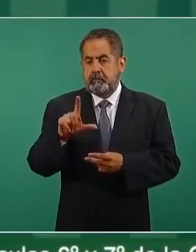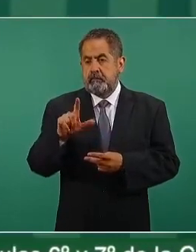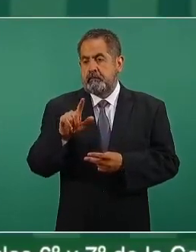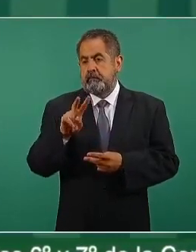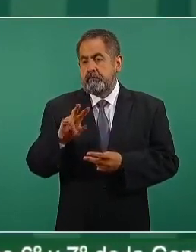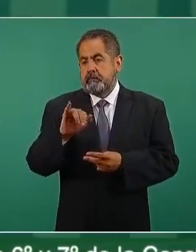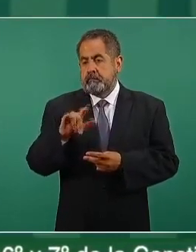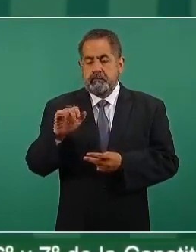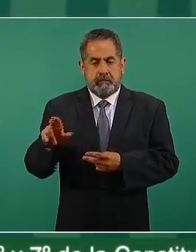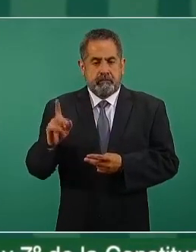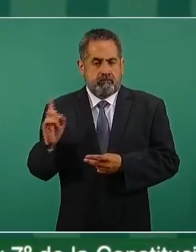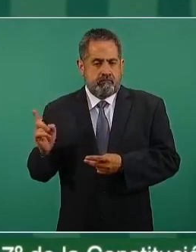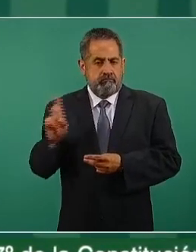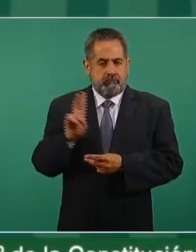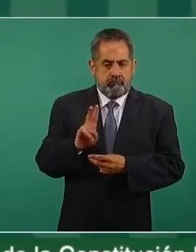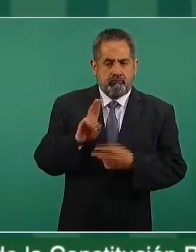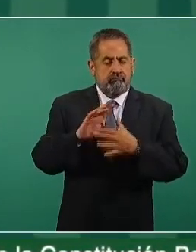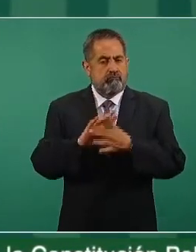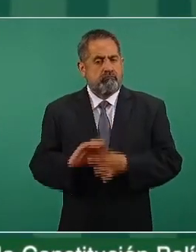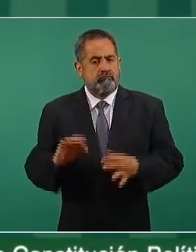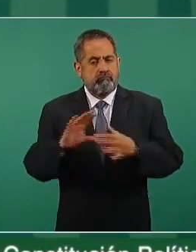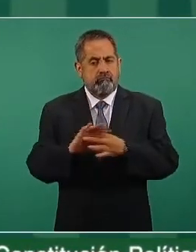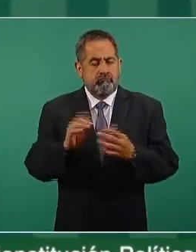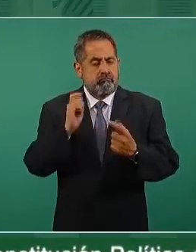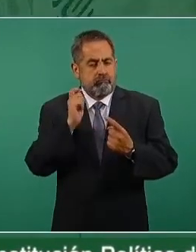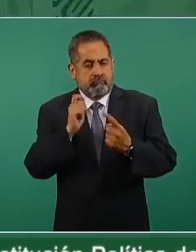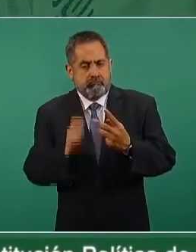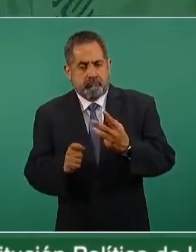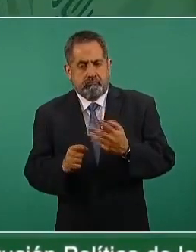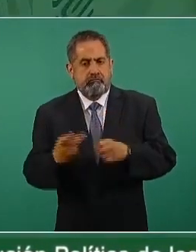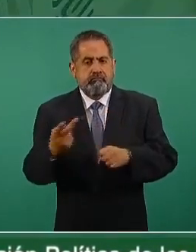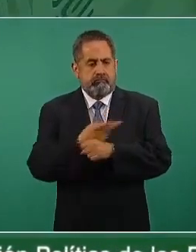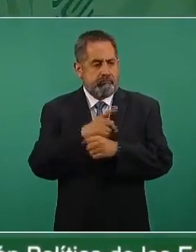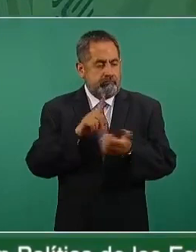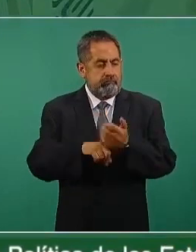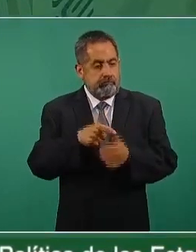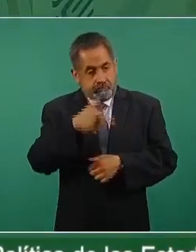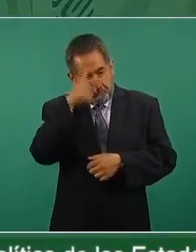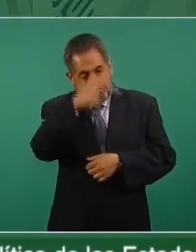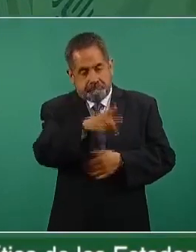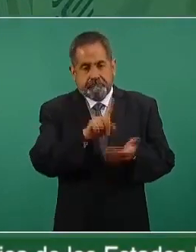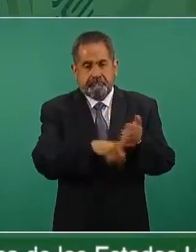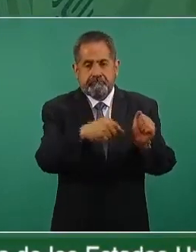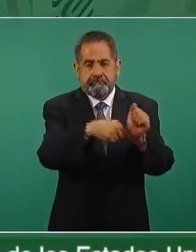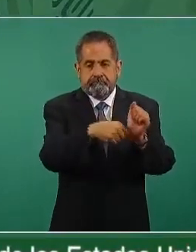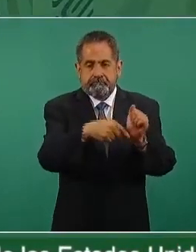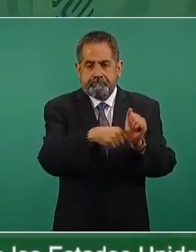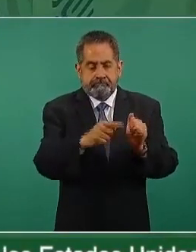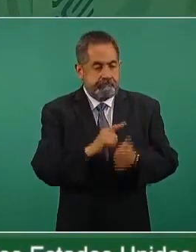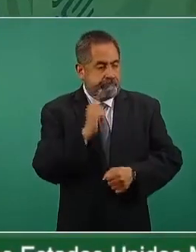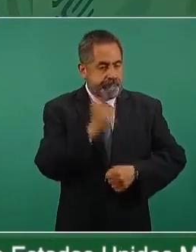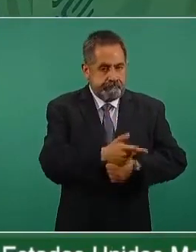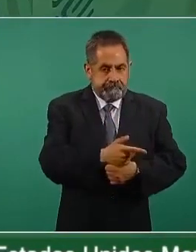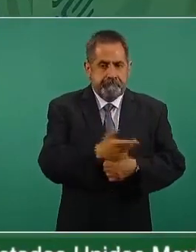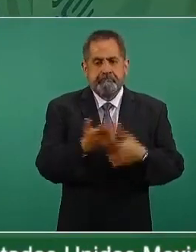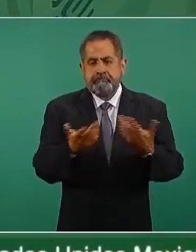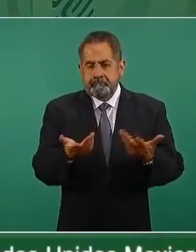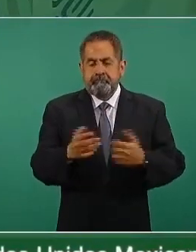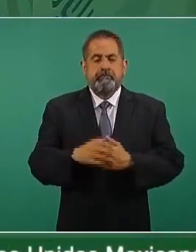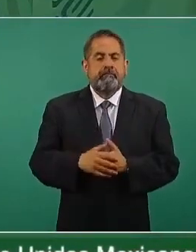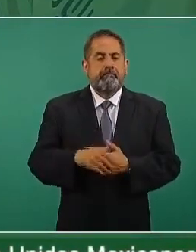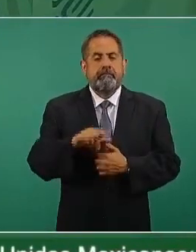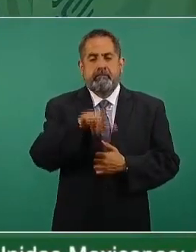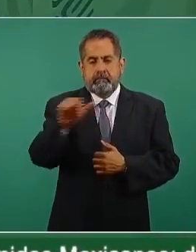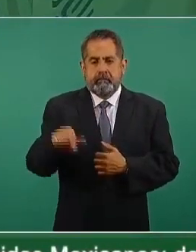nos expongan sobre las tomas clandestinas y posteriormente lo